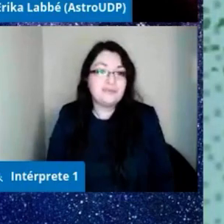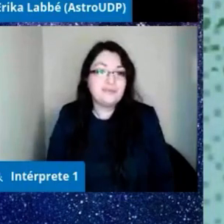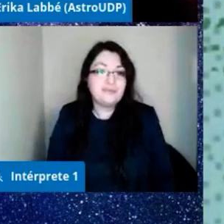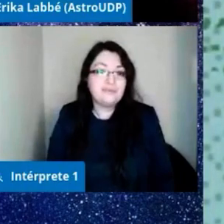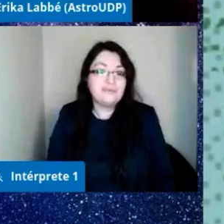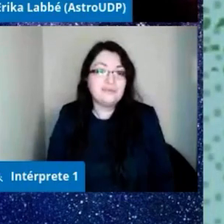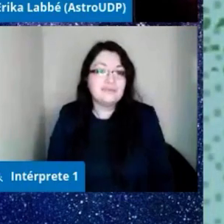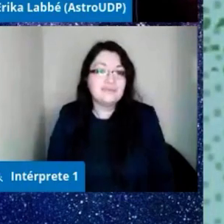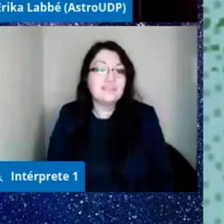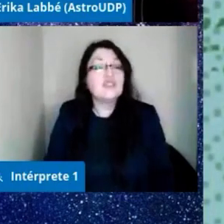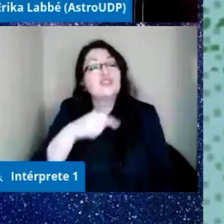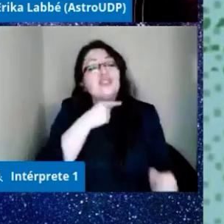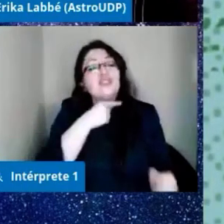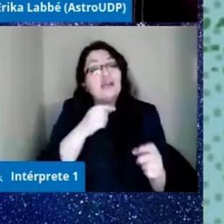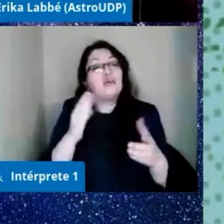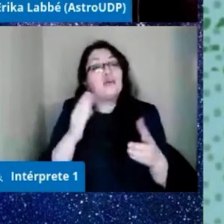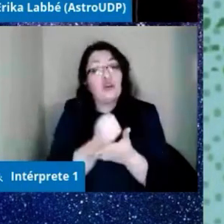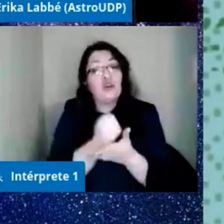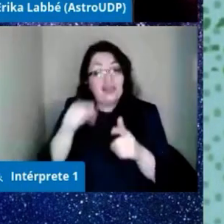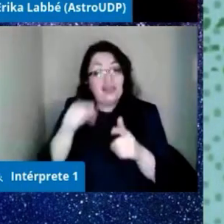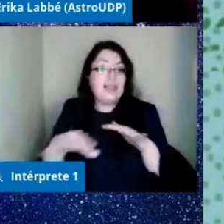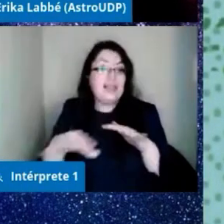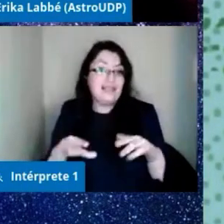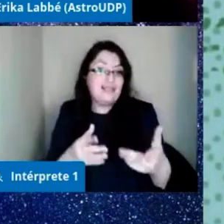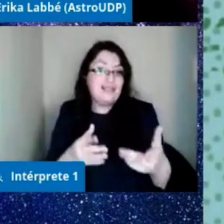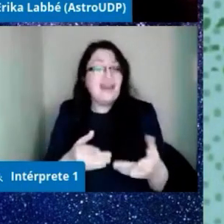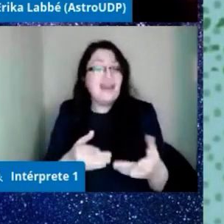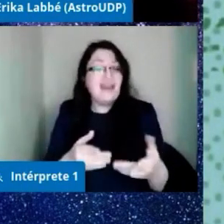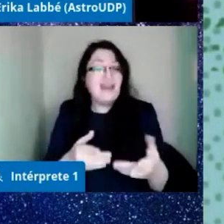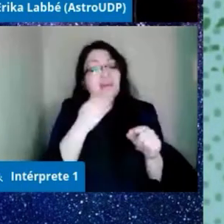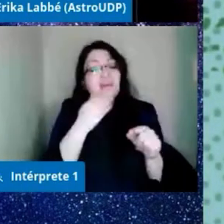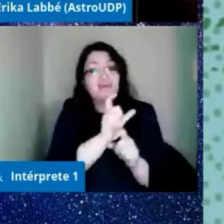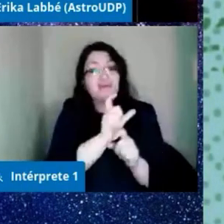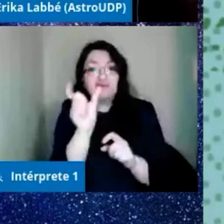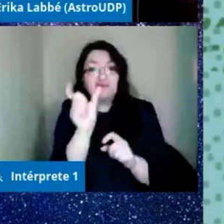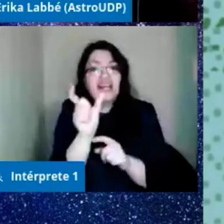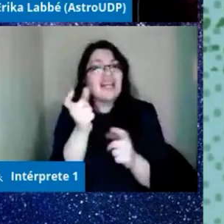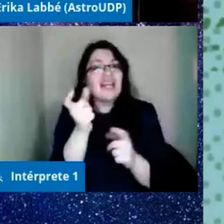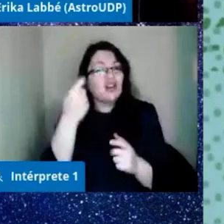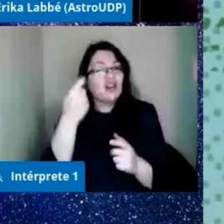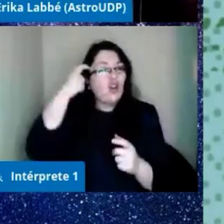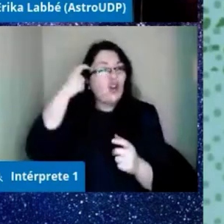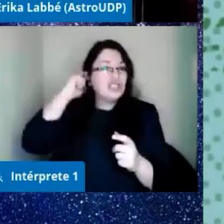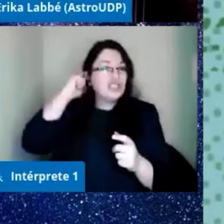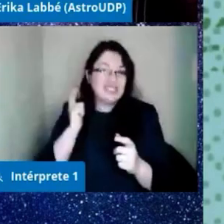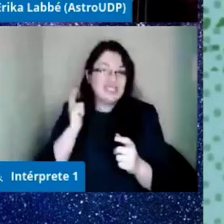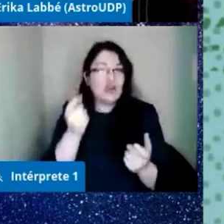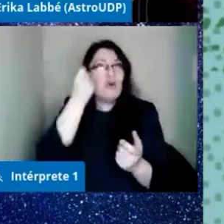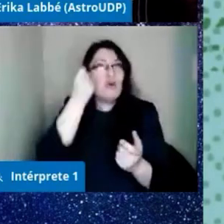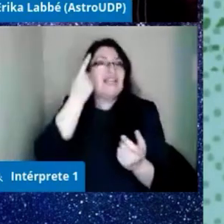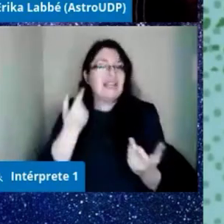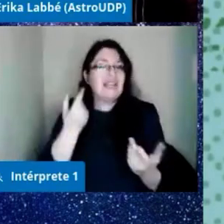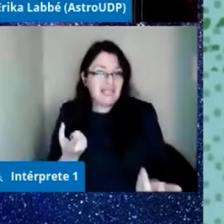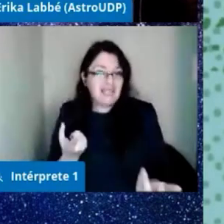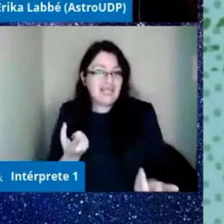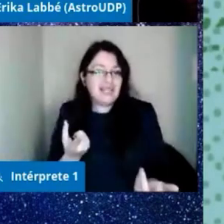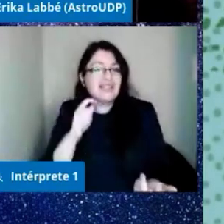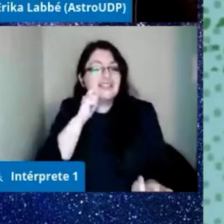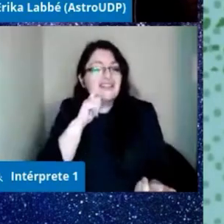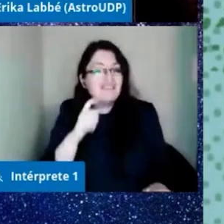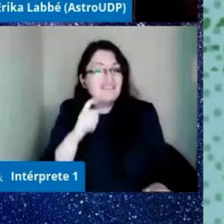actividades. Y eso es lo que me lleva a esta palabra, la concientización, que en realidad tiene que ver, como les